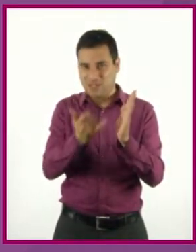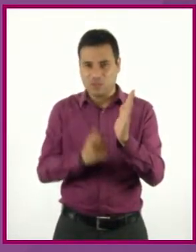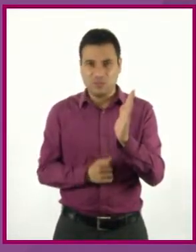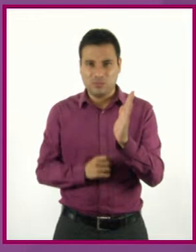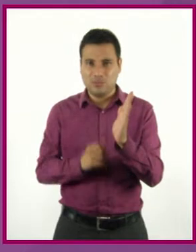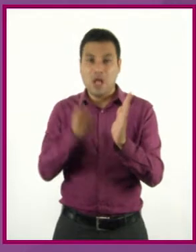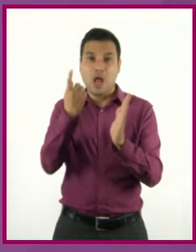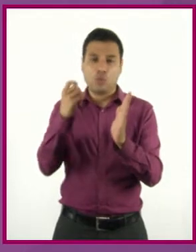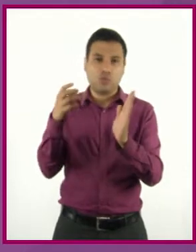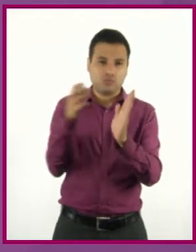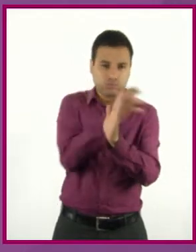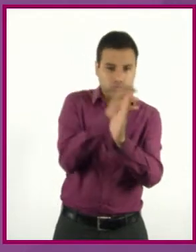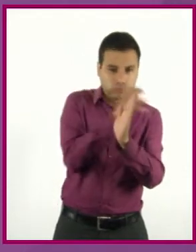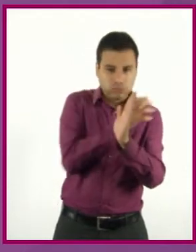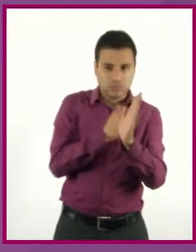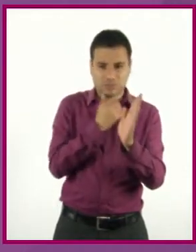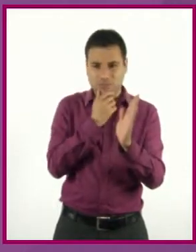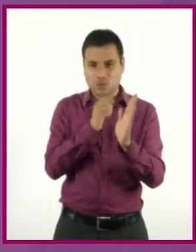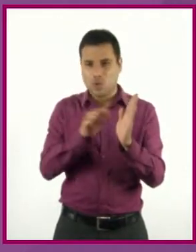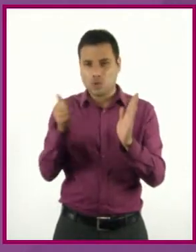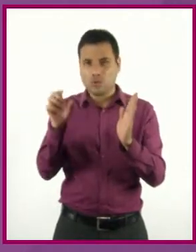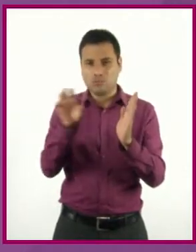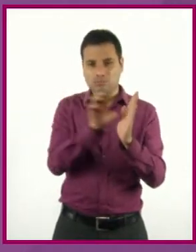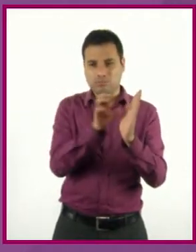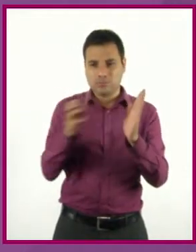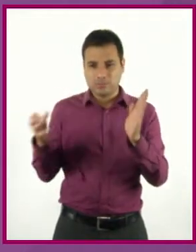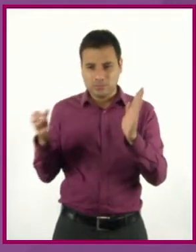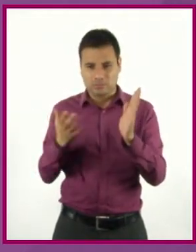en sentido contrario al de la incidencia.